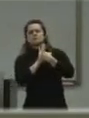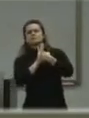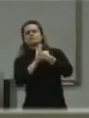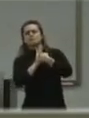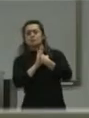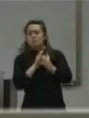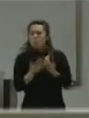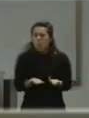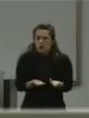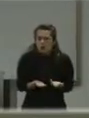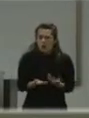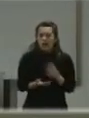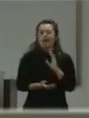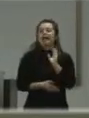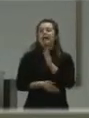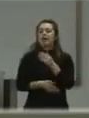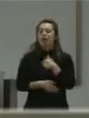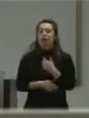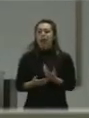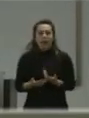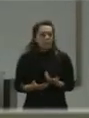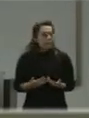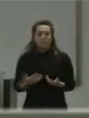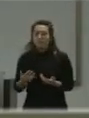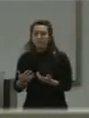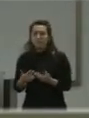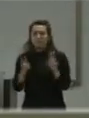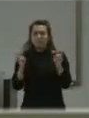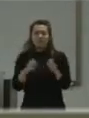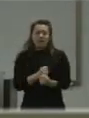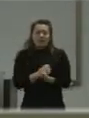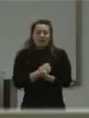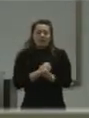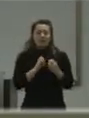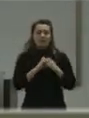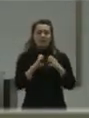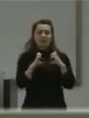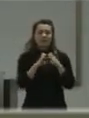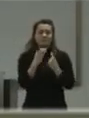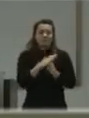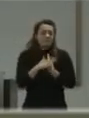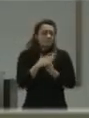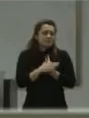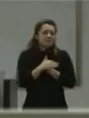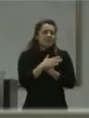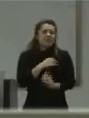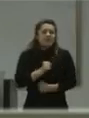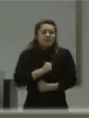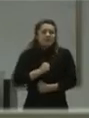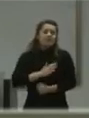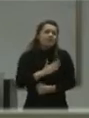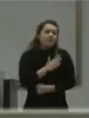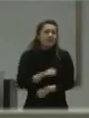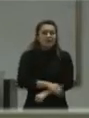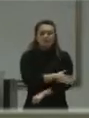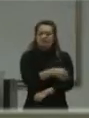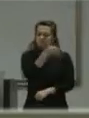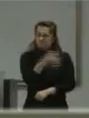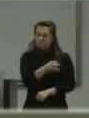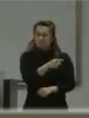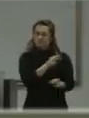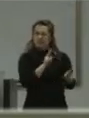y que a veces uno se deja llevar por el tema por el tema afecto por el tema sentimiento y no se da cuenta que